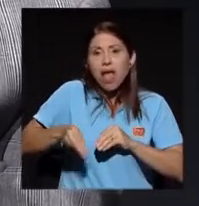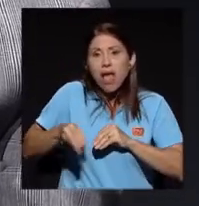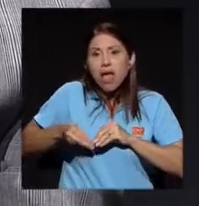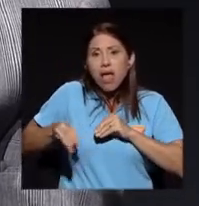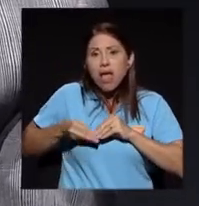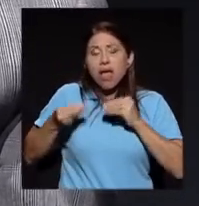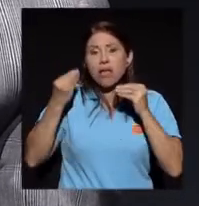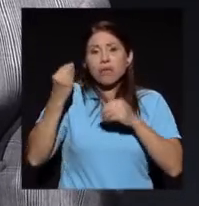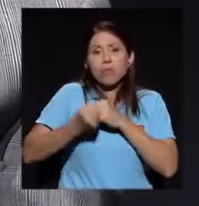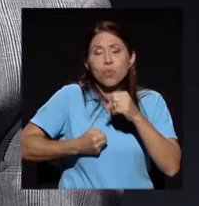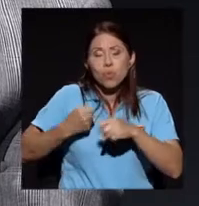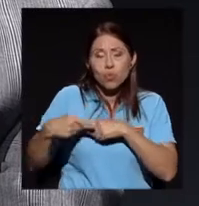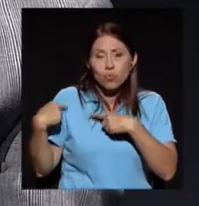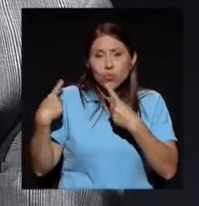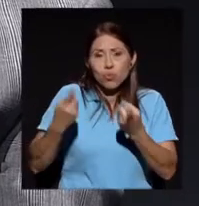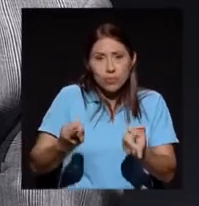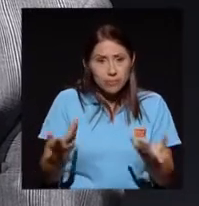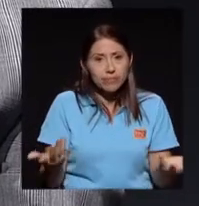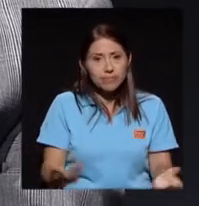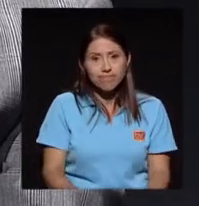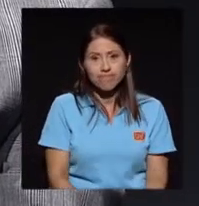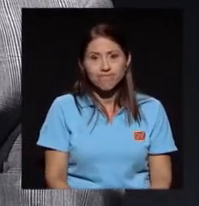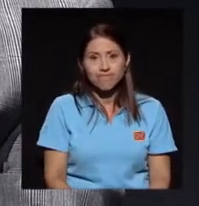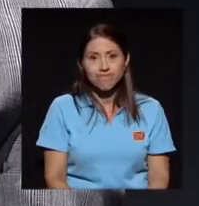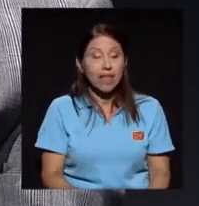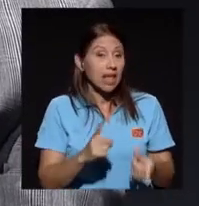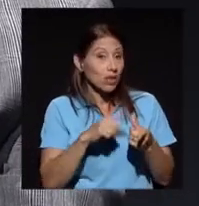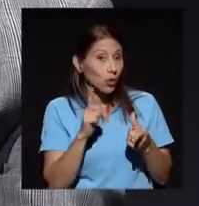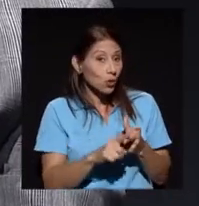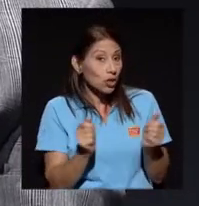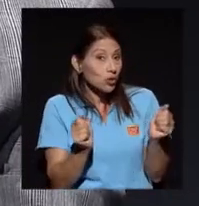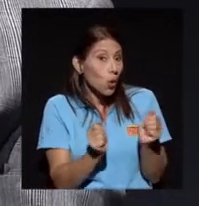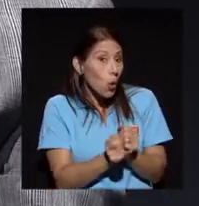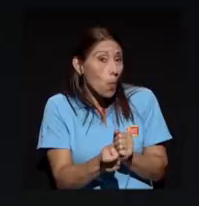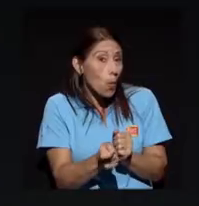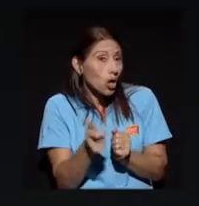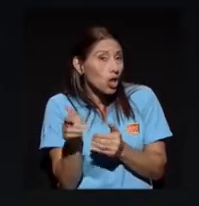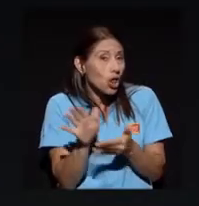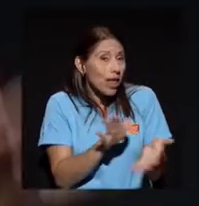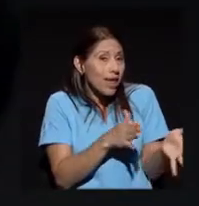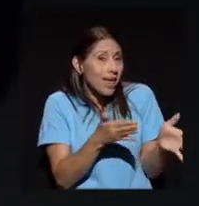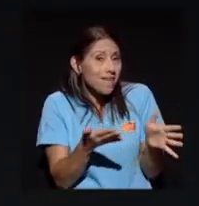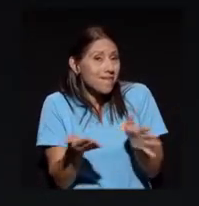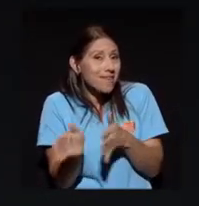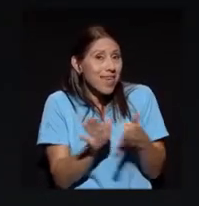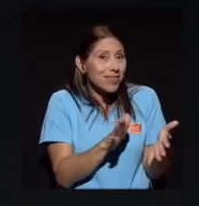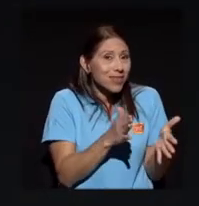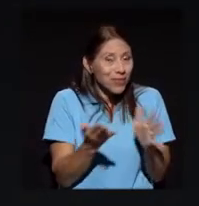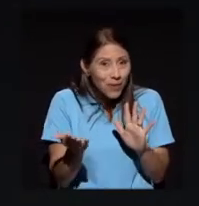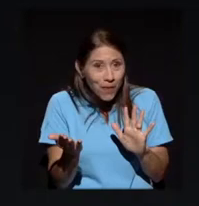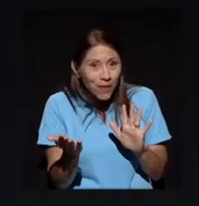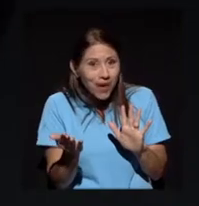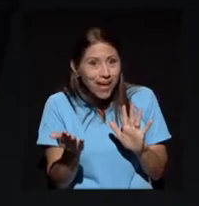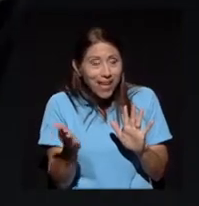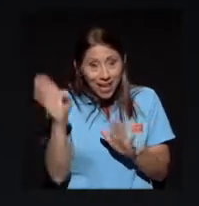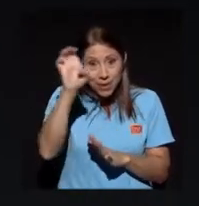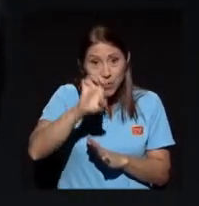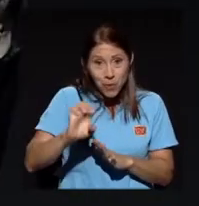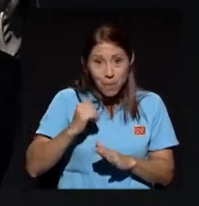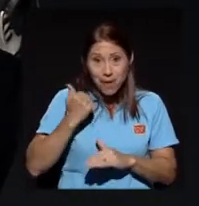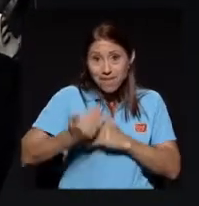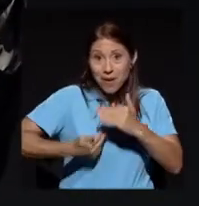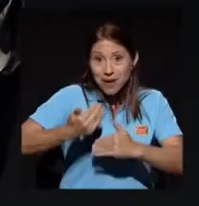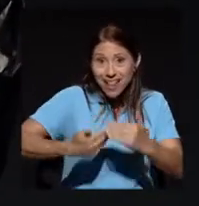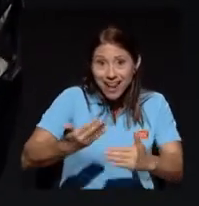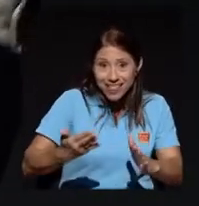durante tan largo tiempo entonces con un poquito de viento a europa las velas de europa para el langreo que es pero